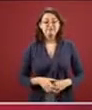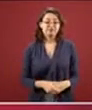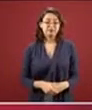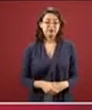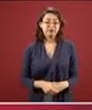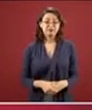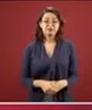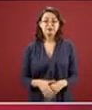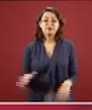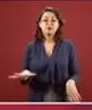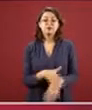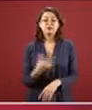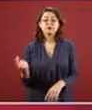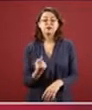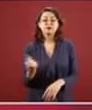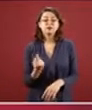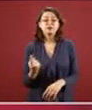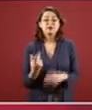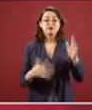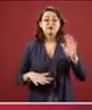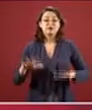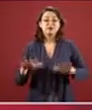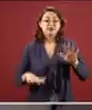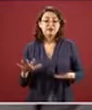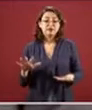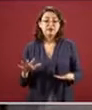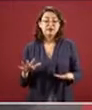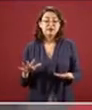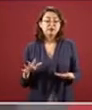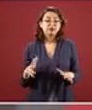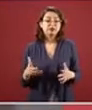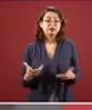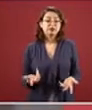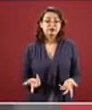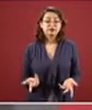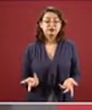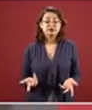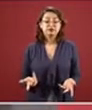porque en algunos casos hay